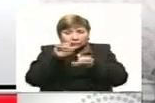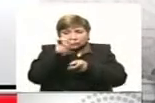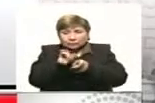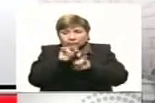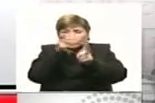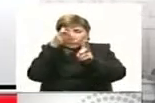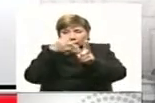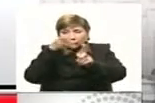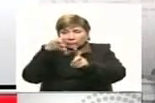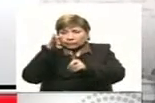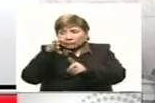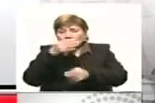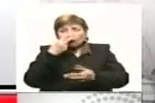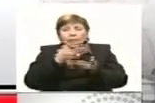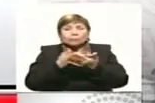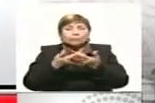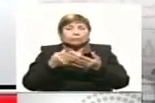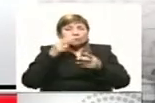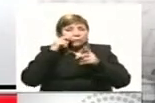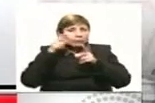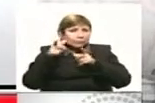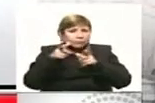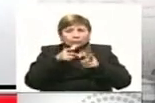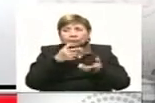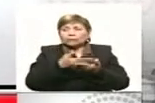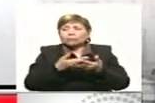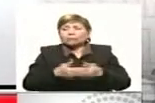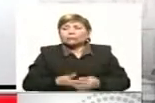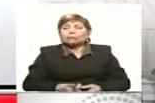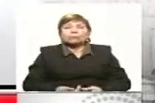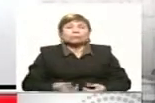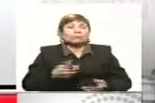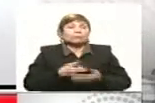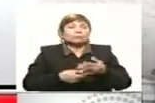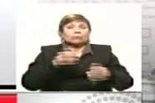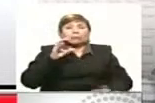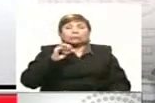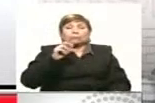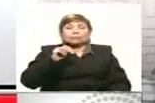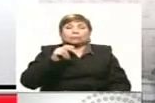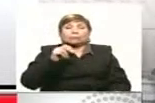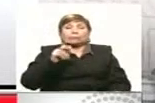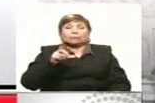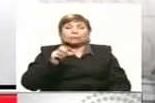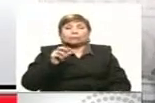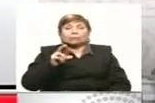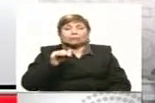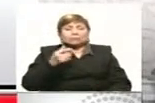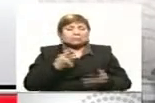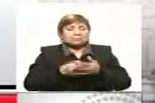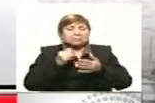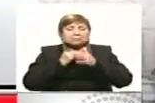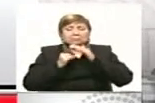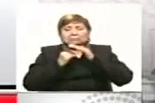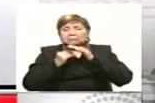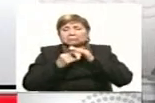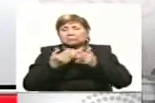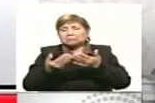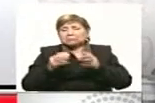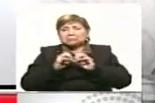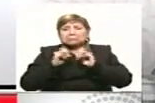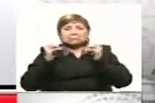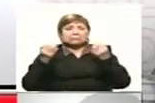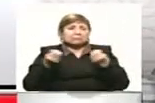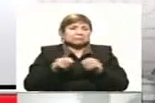gestión. Por el lado de supervisión, bueno, usted sabe, existe pues la Contraloría de la República, los órganos de control interno, los propios